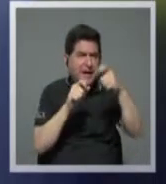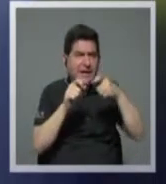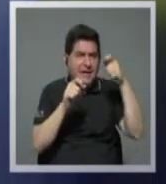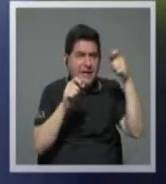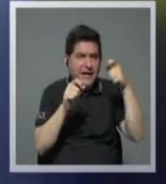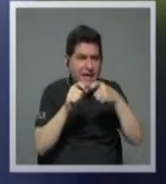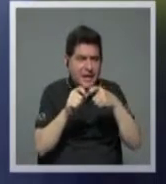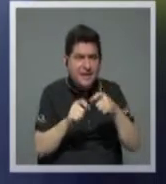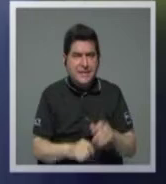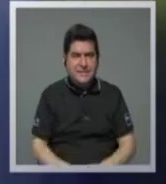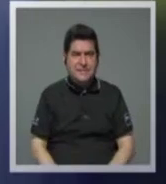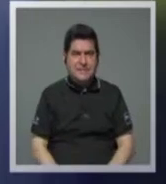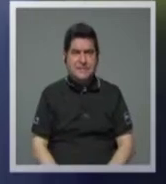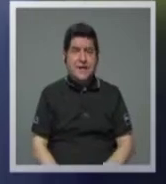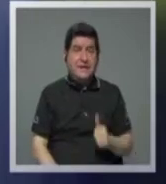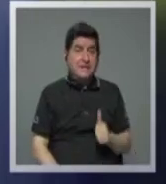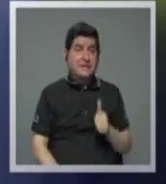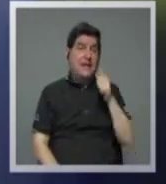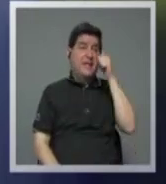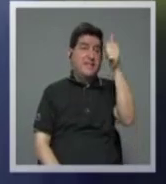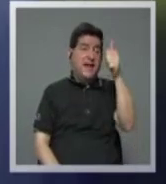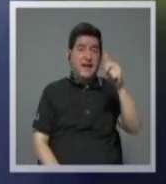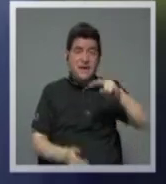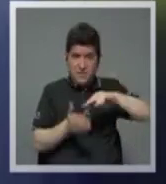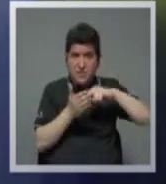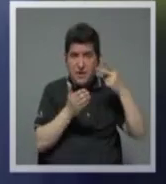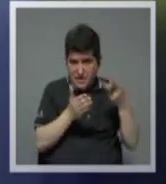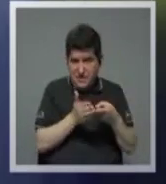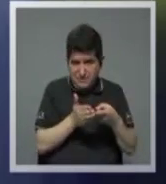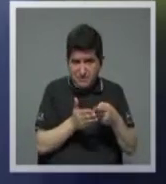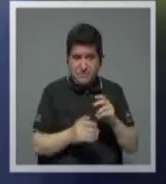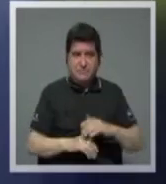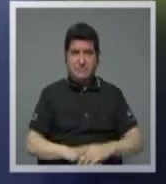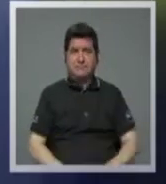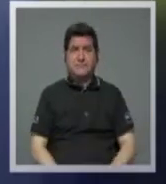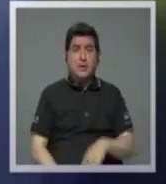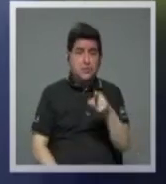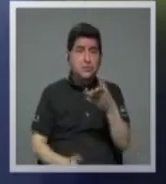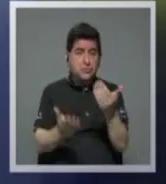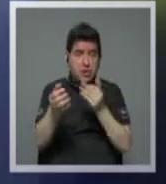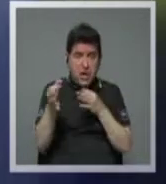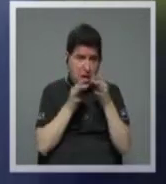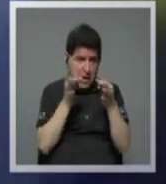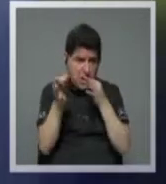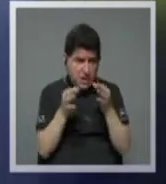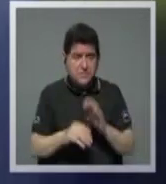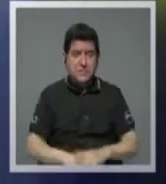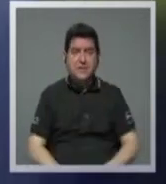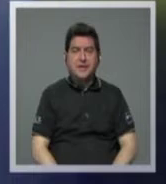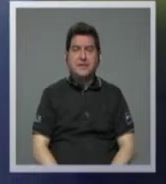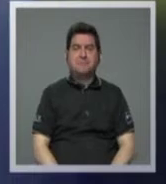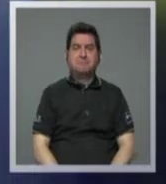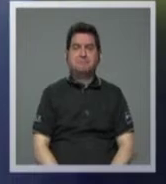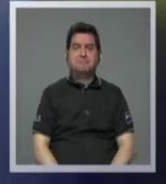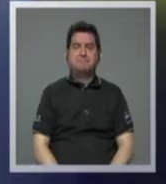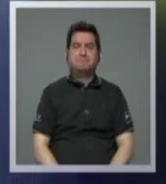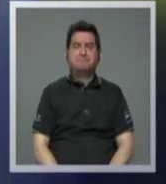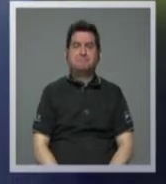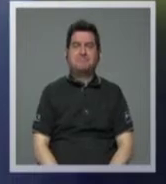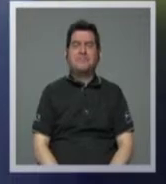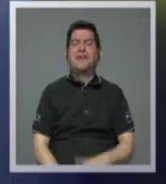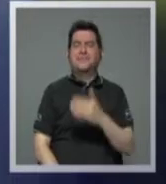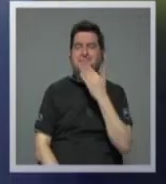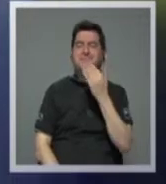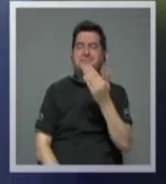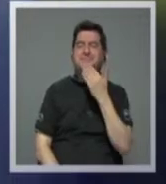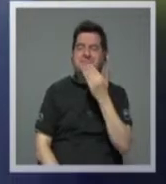de la zona alajuelense es esa zona. Entonces, si quiere hablarnos un poquito de... Bueno, no, muchas